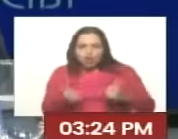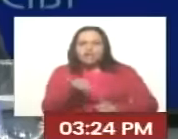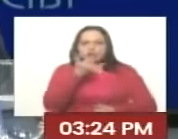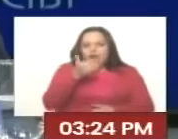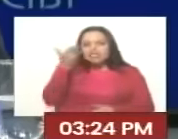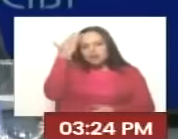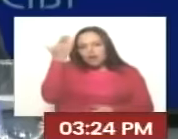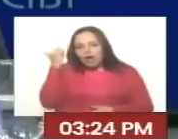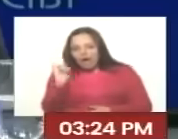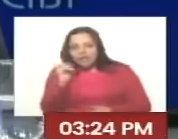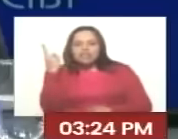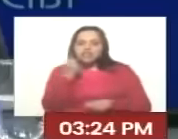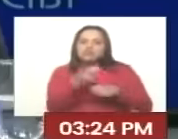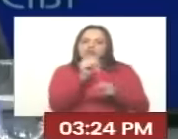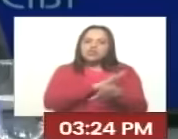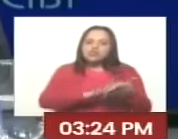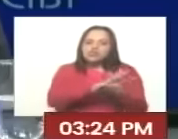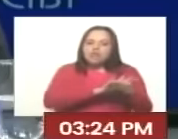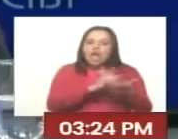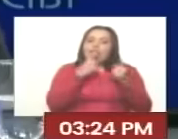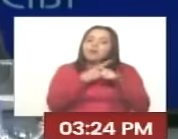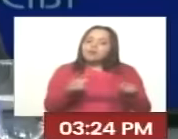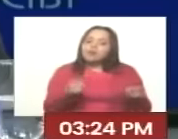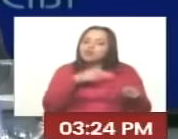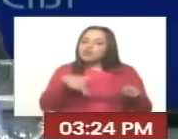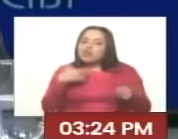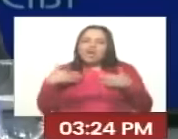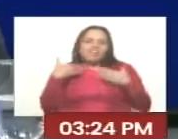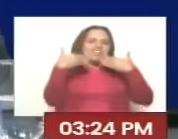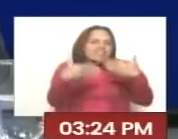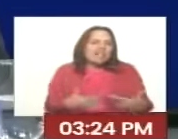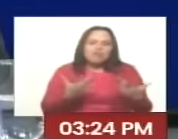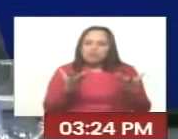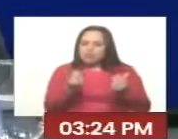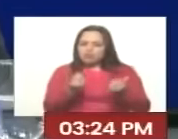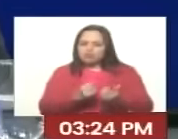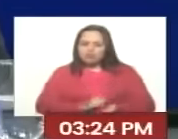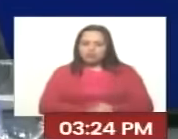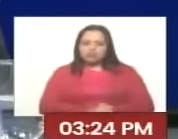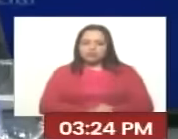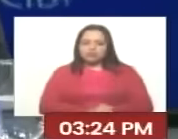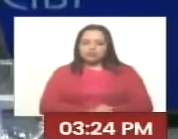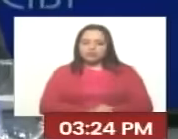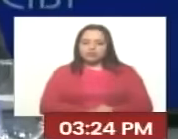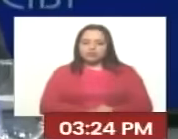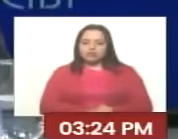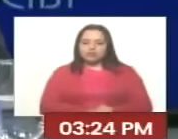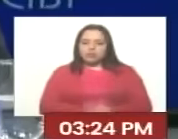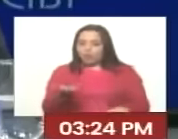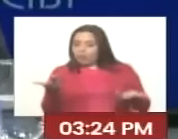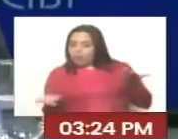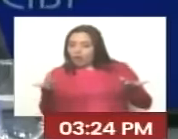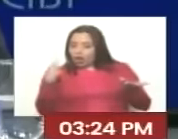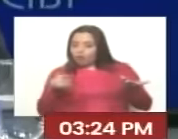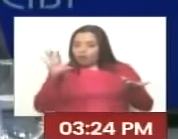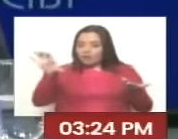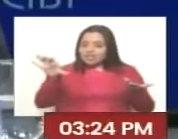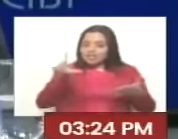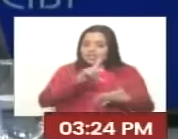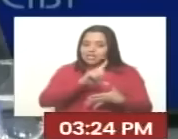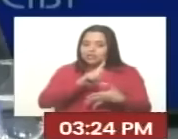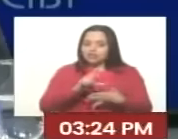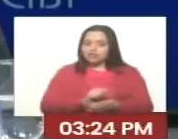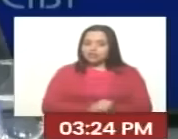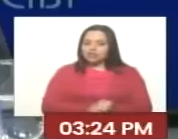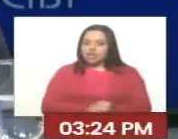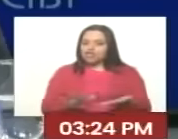defectos que aún tenemos que resolver, pero hemos avanzado enormemente en comparación con otros países de América Latina. El